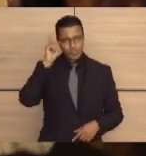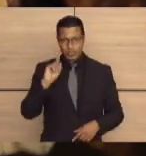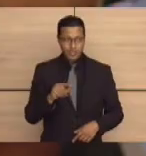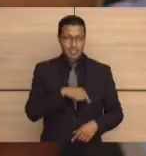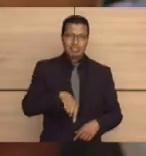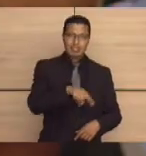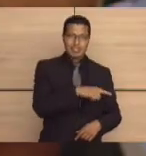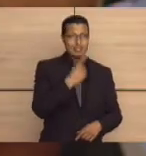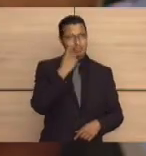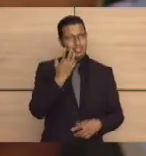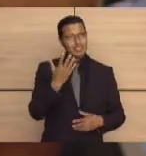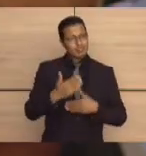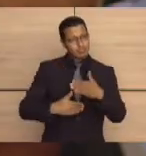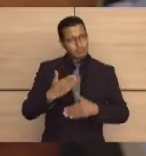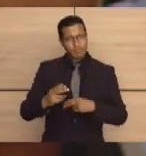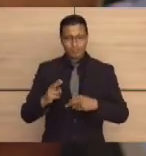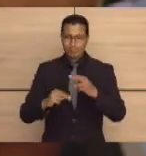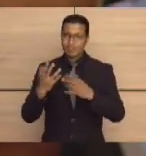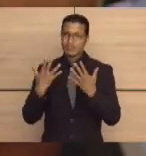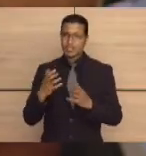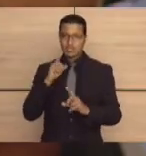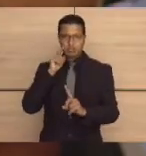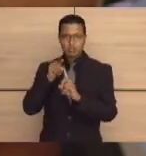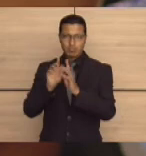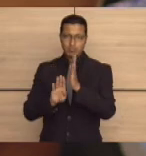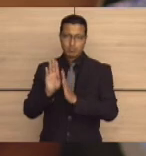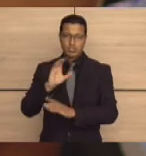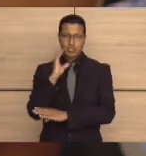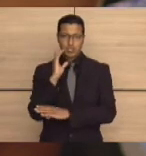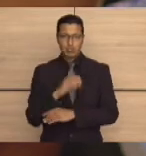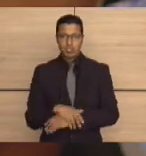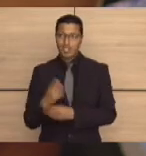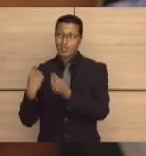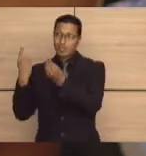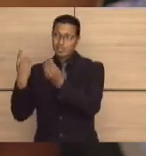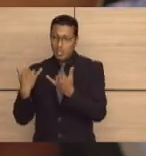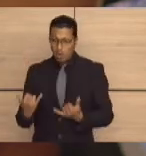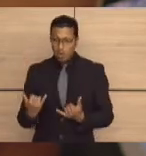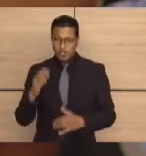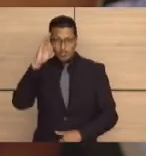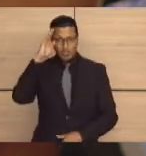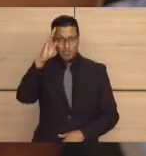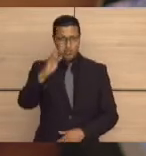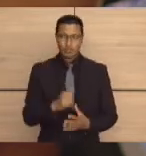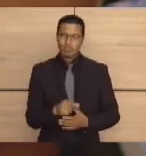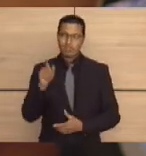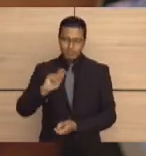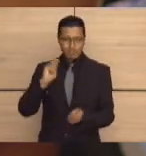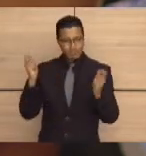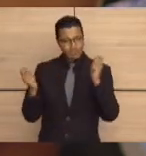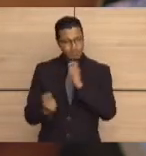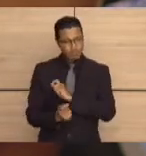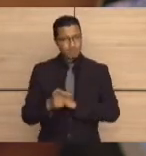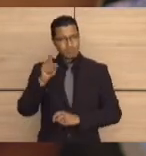tenemos. Yo siento de verdad que la política del presente y la del futuro tiene que ser dictada por el